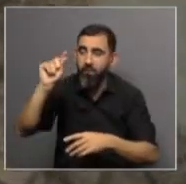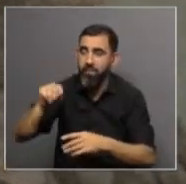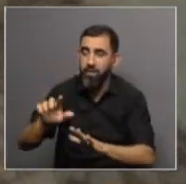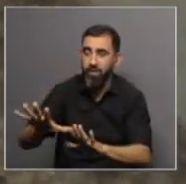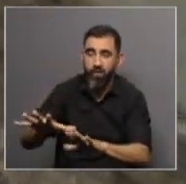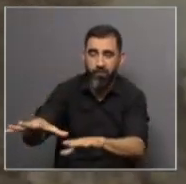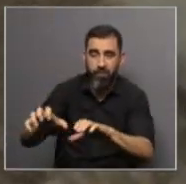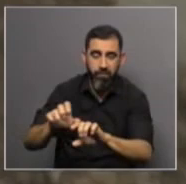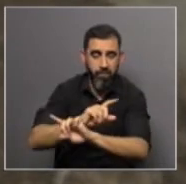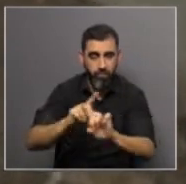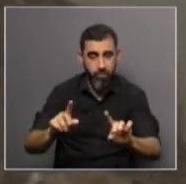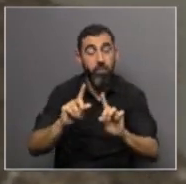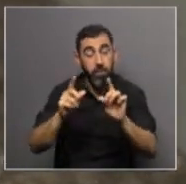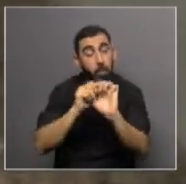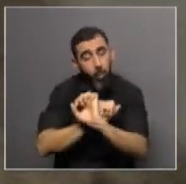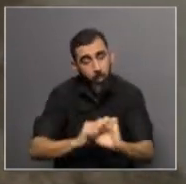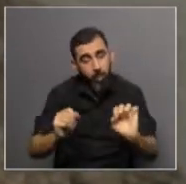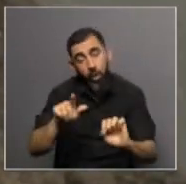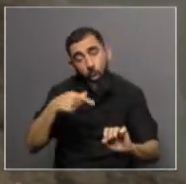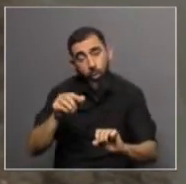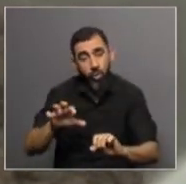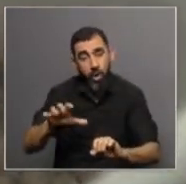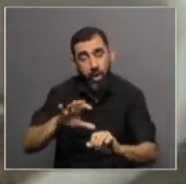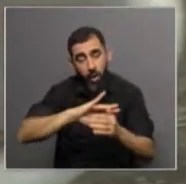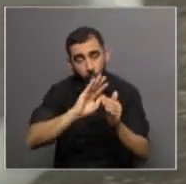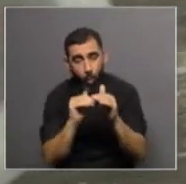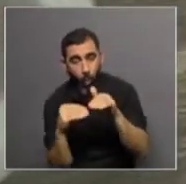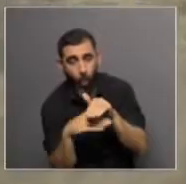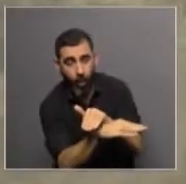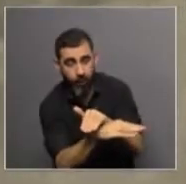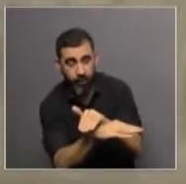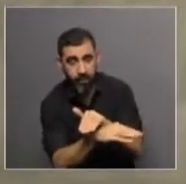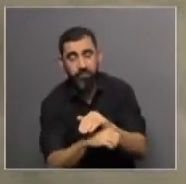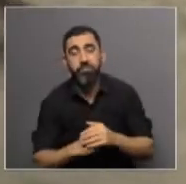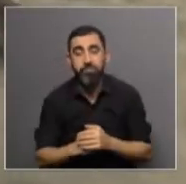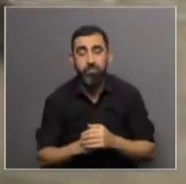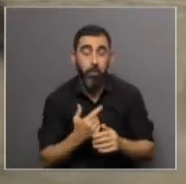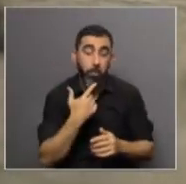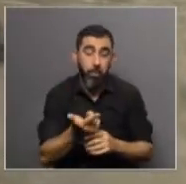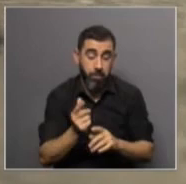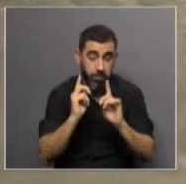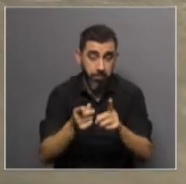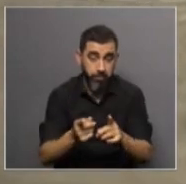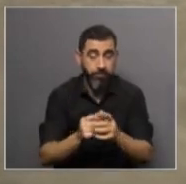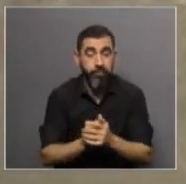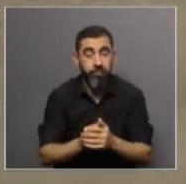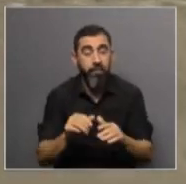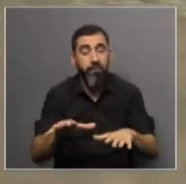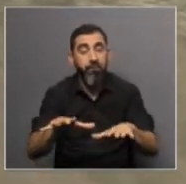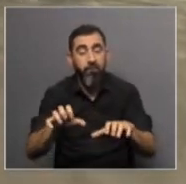para vivir. O también puede abarcar arañas que hagan cuevas, como es el caso de las megalomorfas, por ejemplo, que también